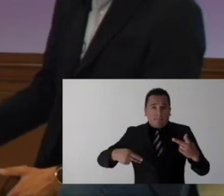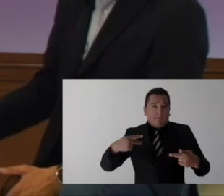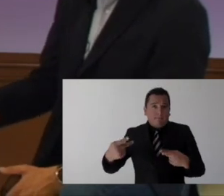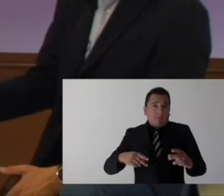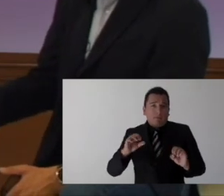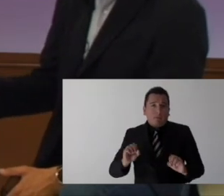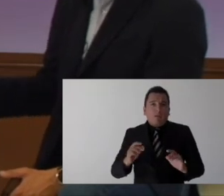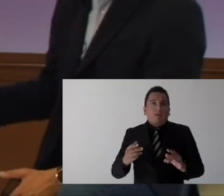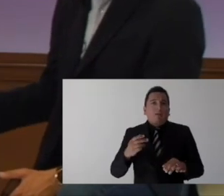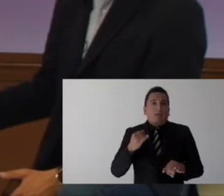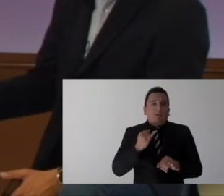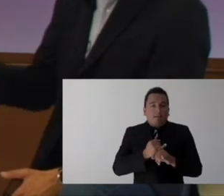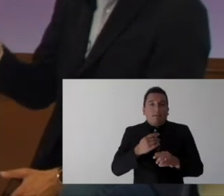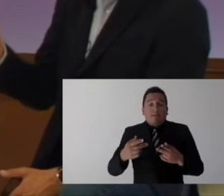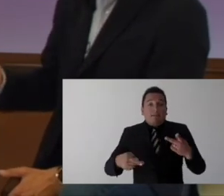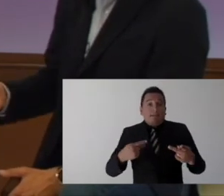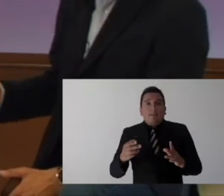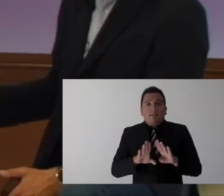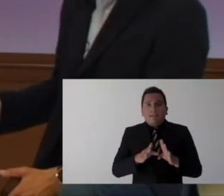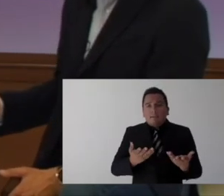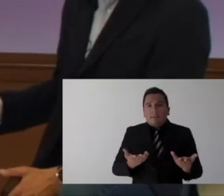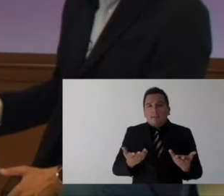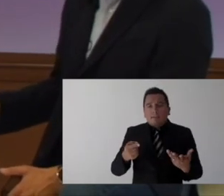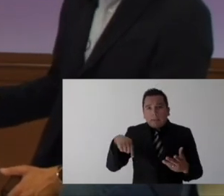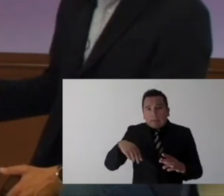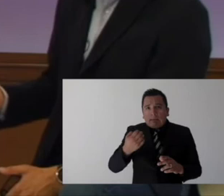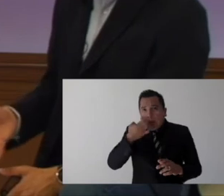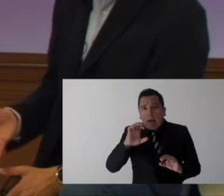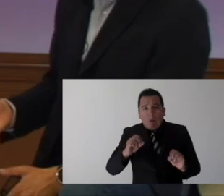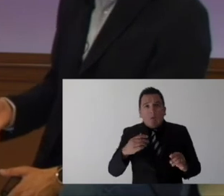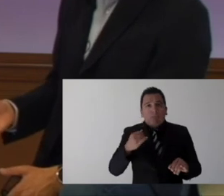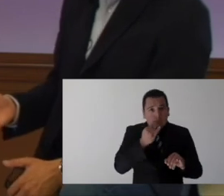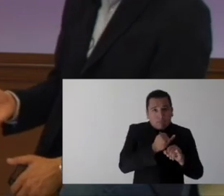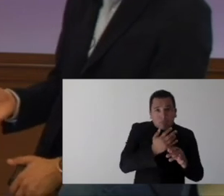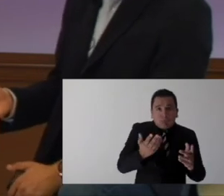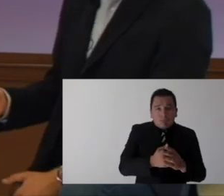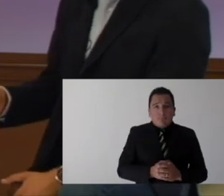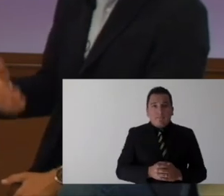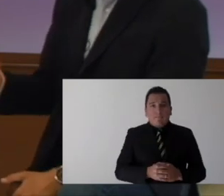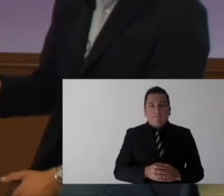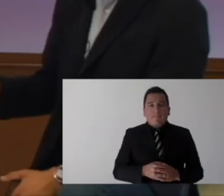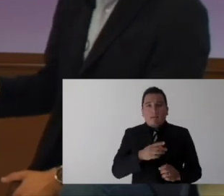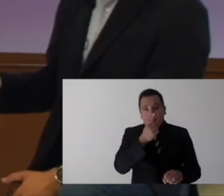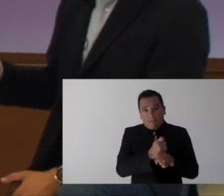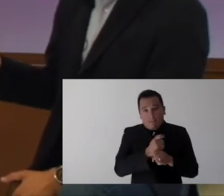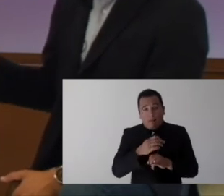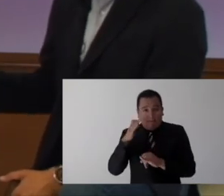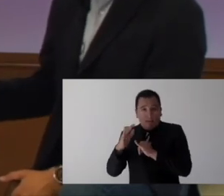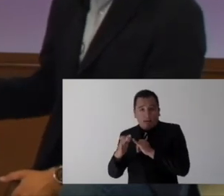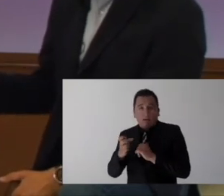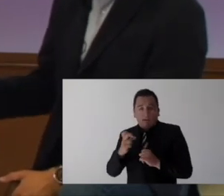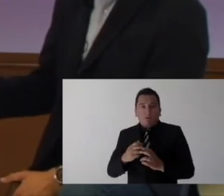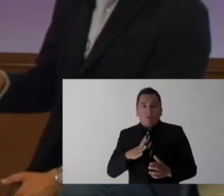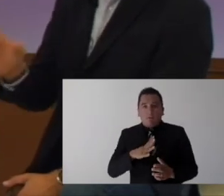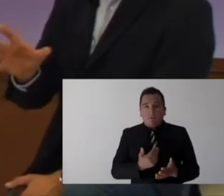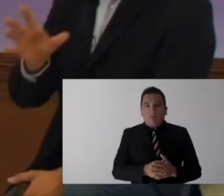presencial, si será a distancia. Efectivamente, la primera y la última sesión serán presenciales en la ciudad de Saltillo y después será la modalidad